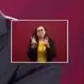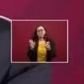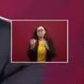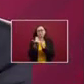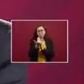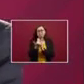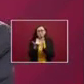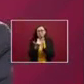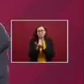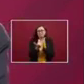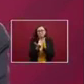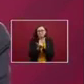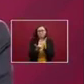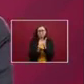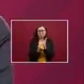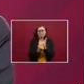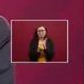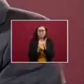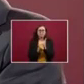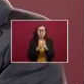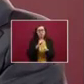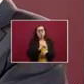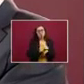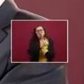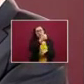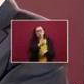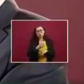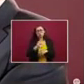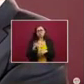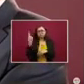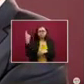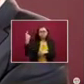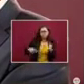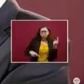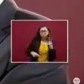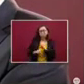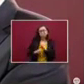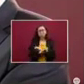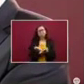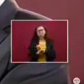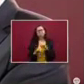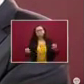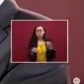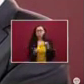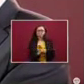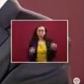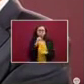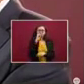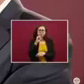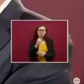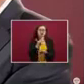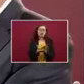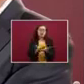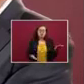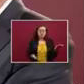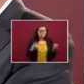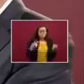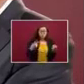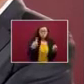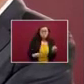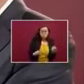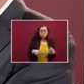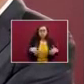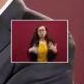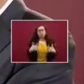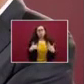entonces ya su opinión tiene muchas dudas, independientemente de que sean técnicos. Y bueno, López Obrador empecinado, y si